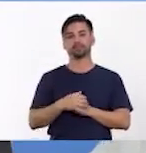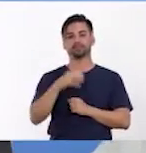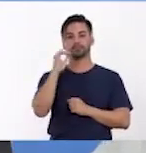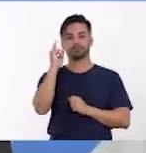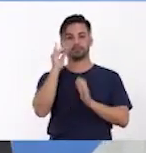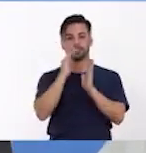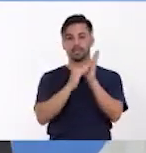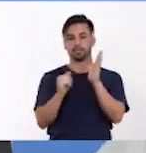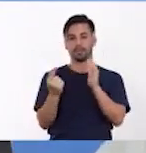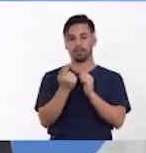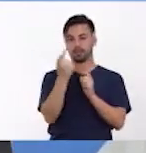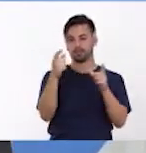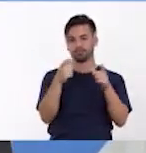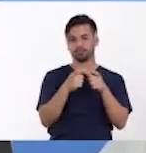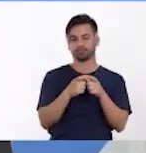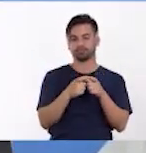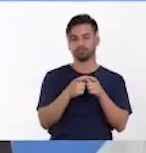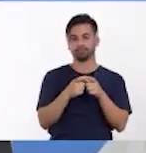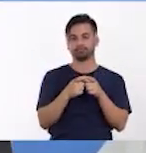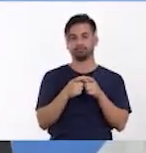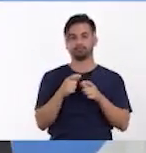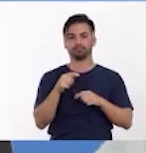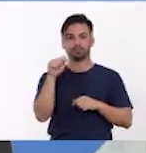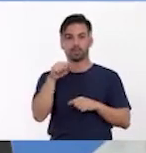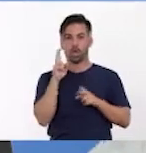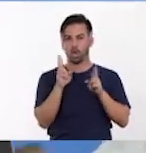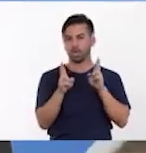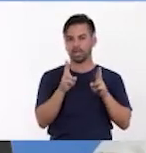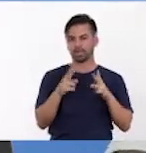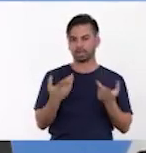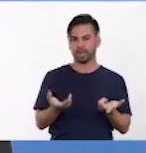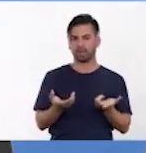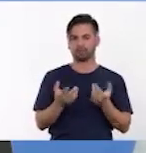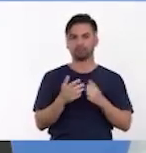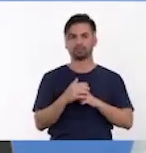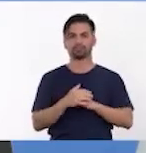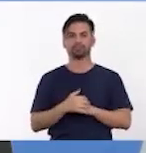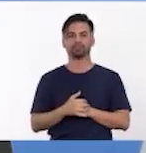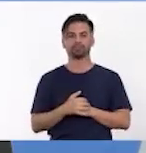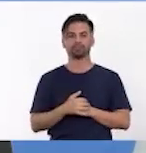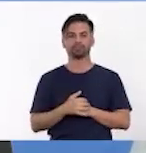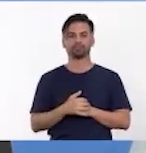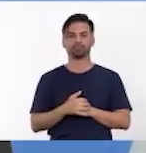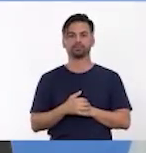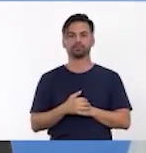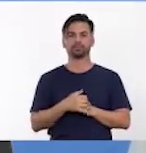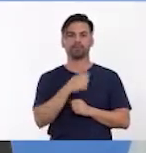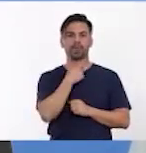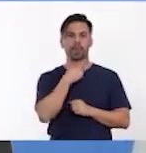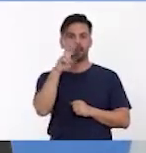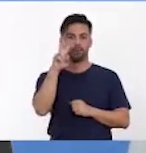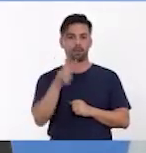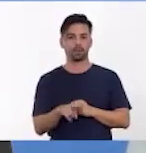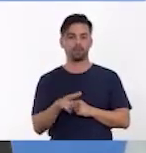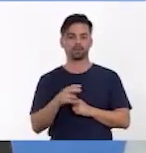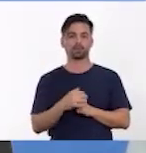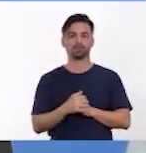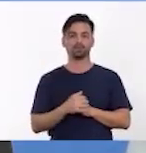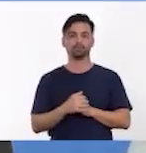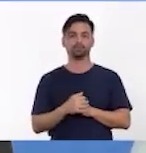primer semestre, ¿qué vamos a estar orientando para la evaluación, porque lo que